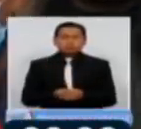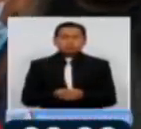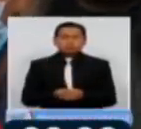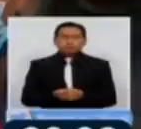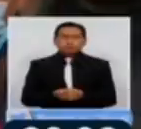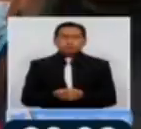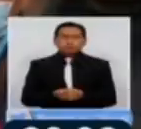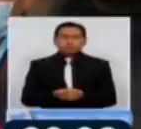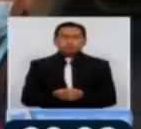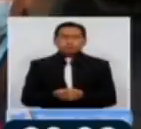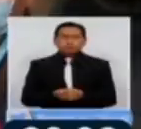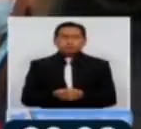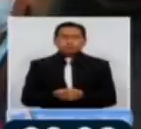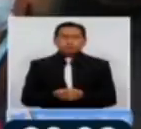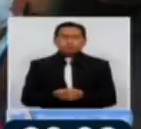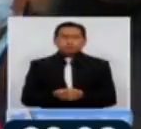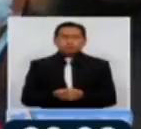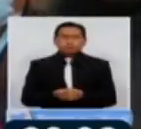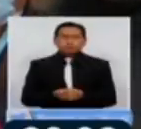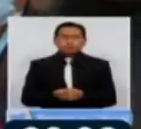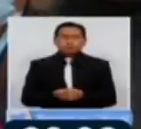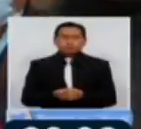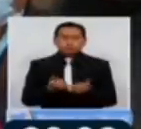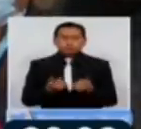Hemos, en la jornada de hoy,